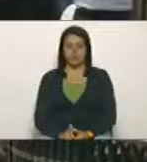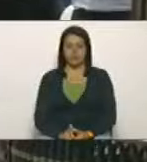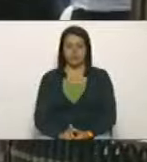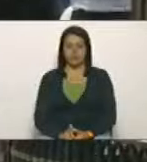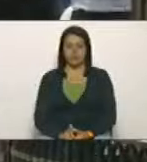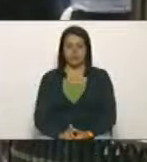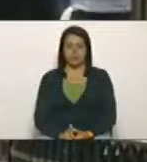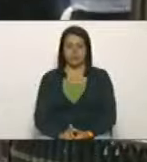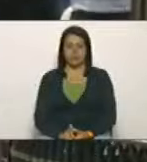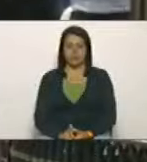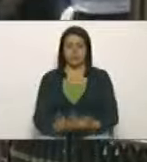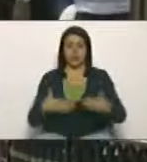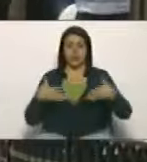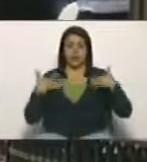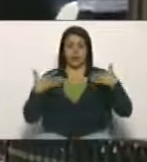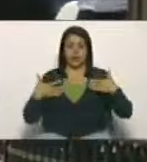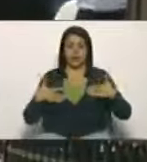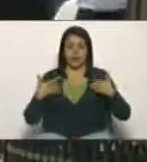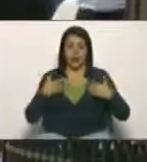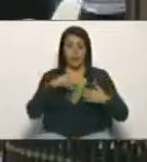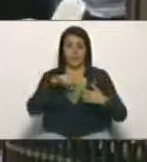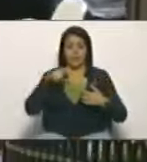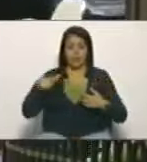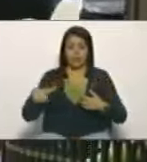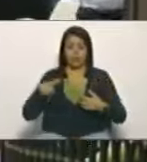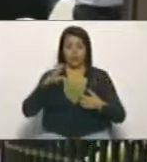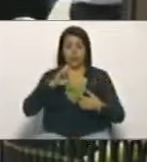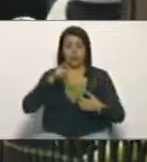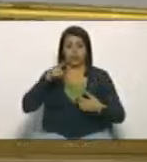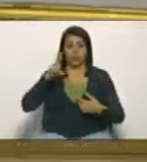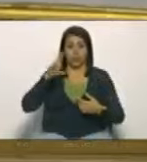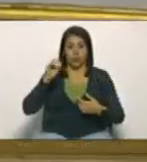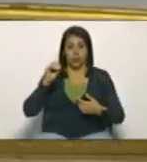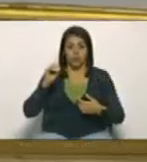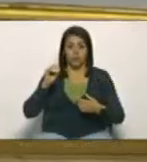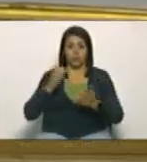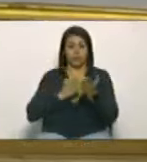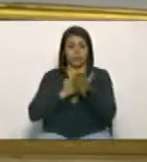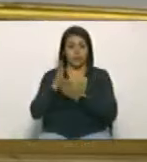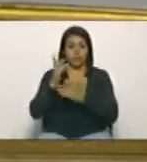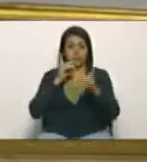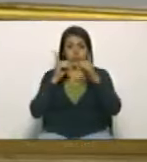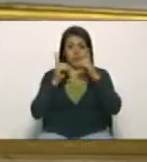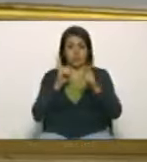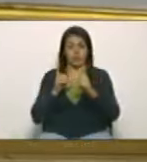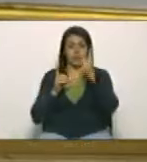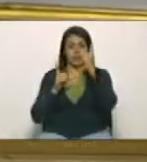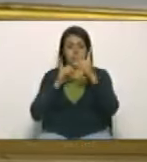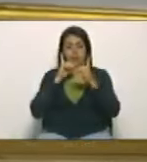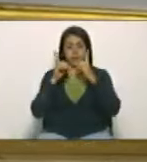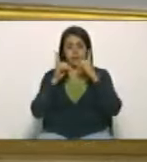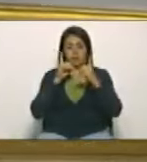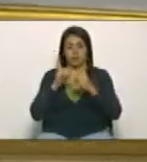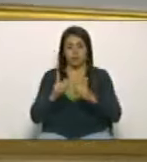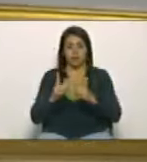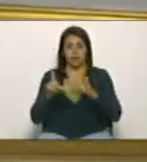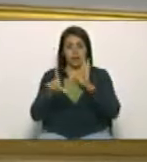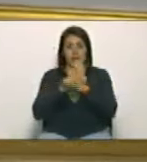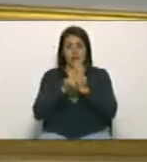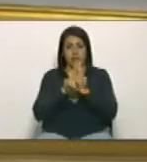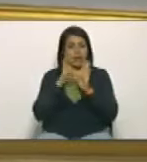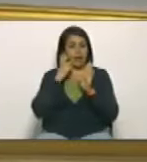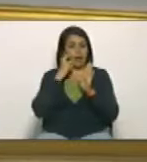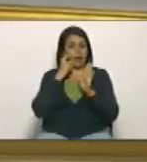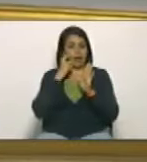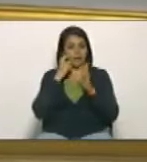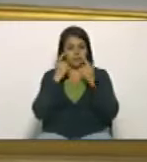Bueno, con la alegría de nuestra gente de Chuao, continuamos este debate en primera discusión de la ley del